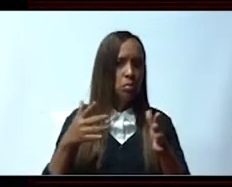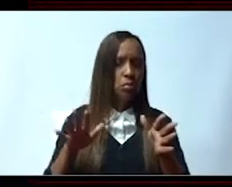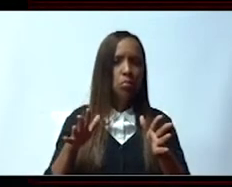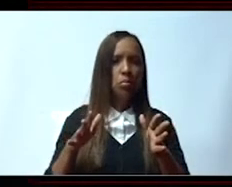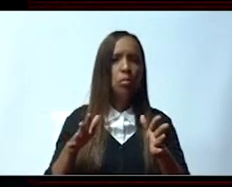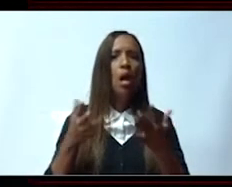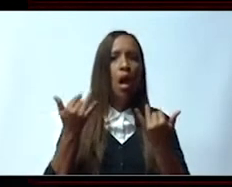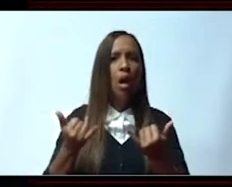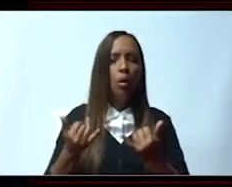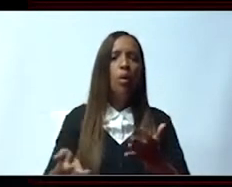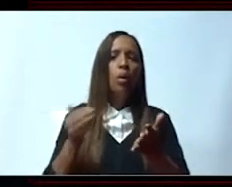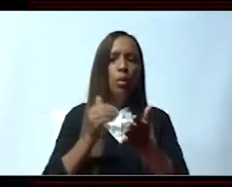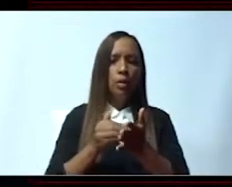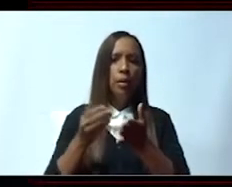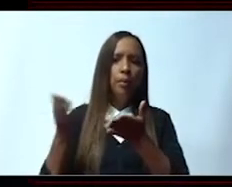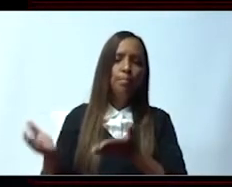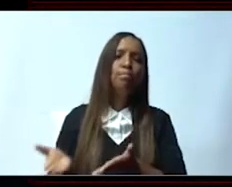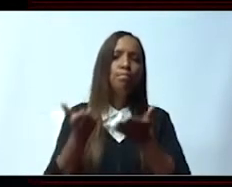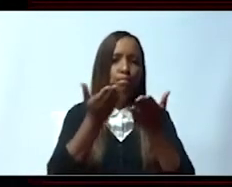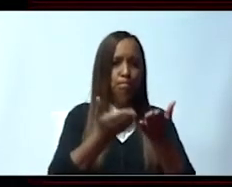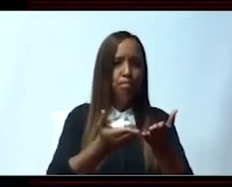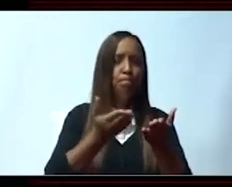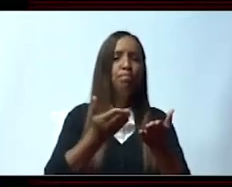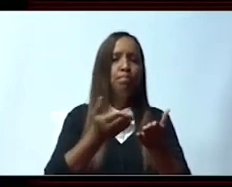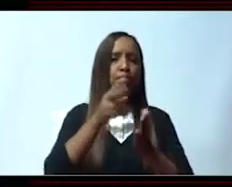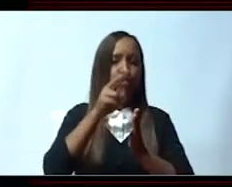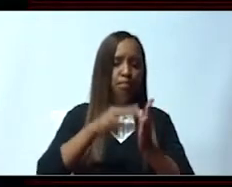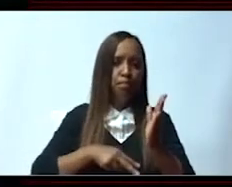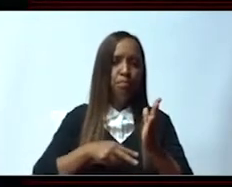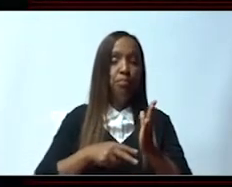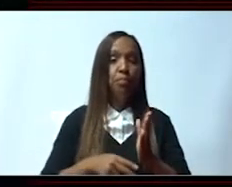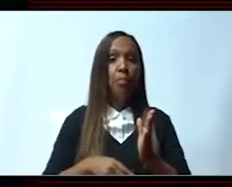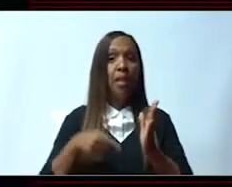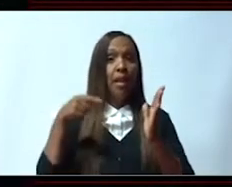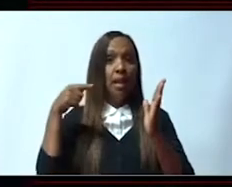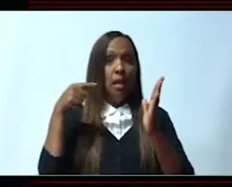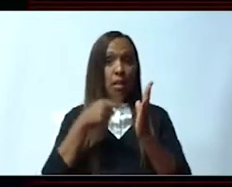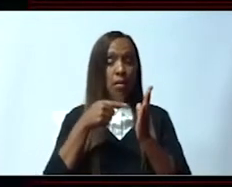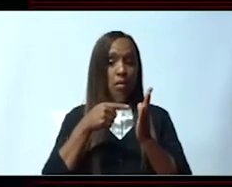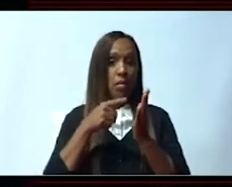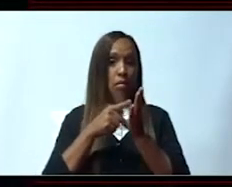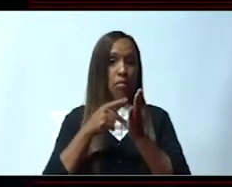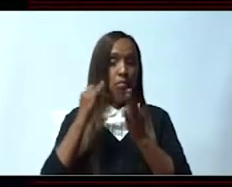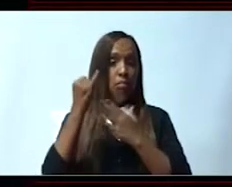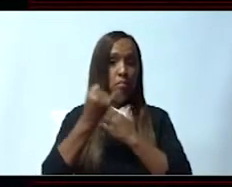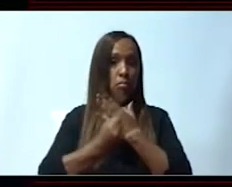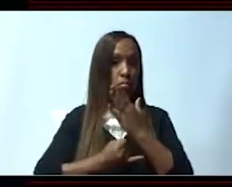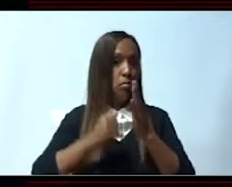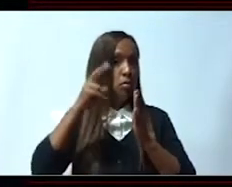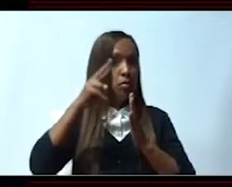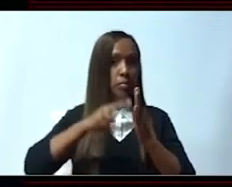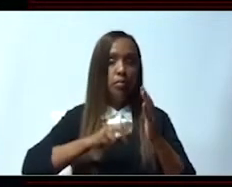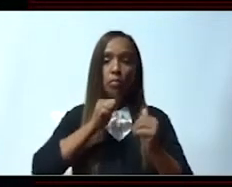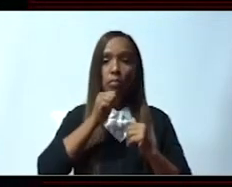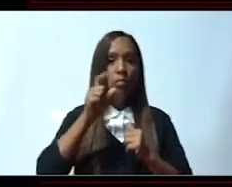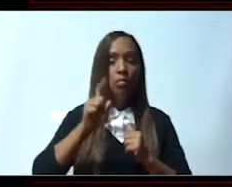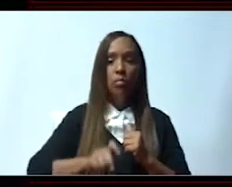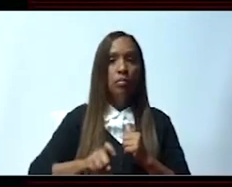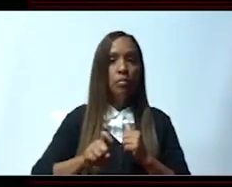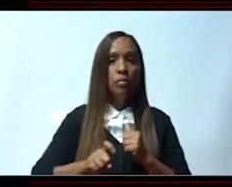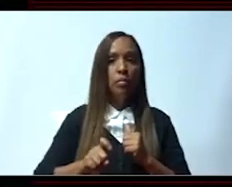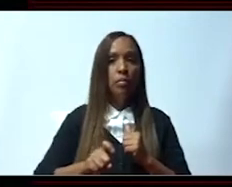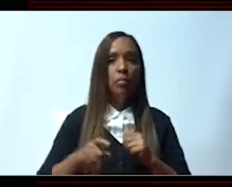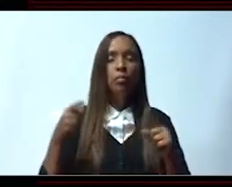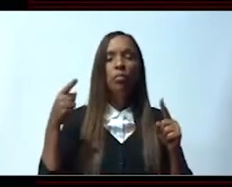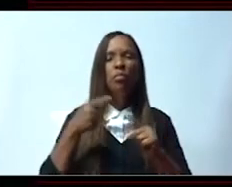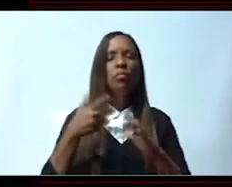Estamos votando, ¿sí o no? Liberar de lectura el proyecto para escuchar